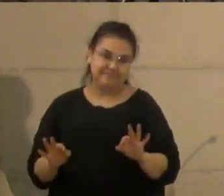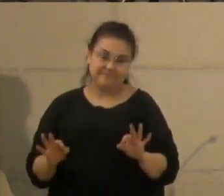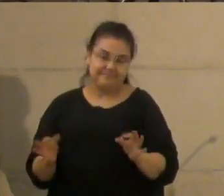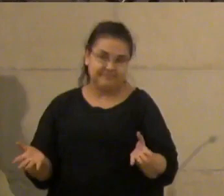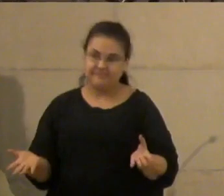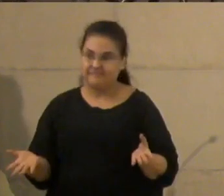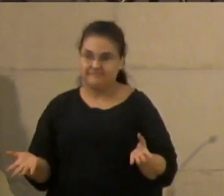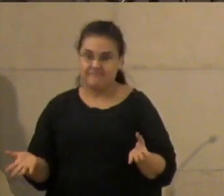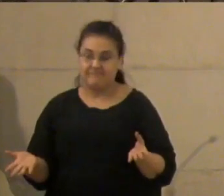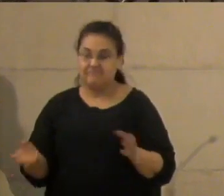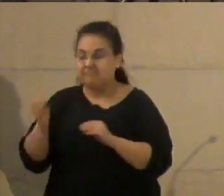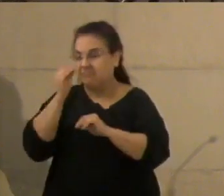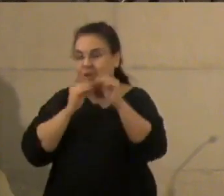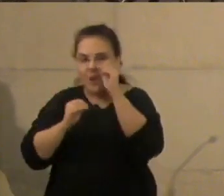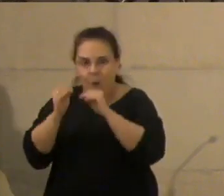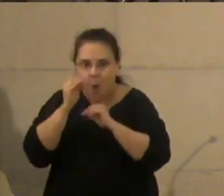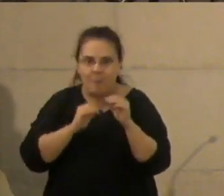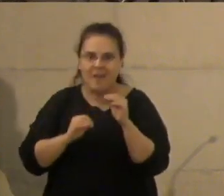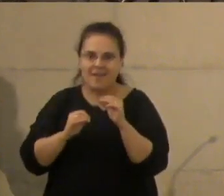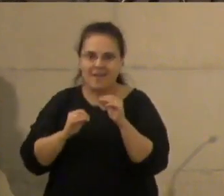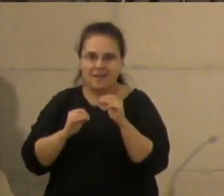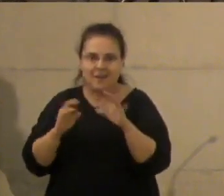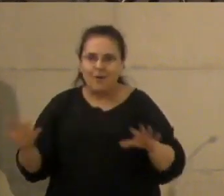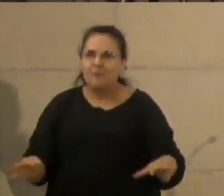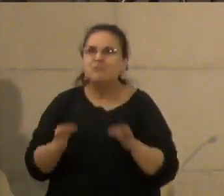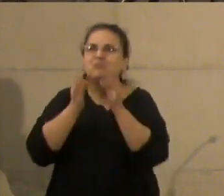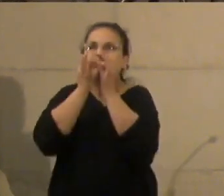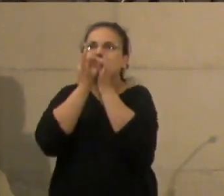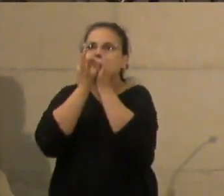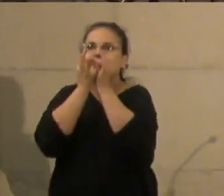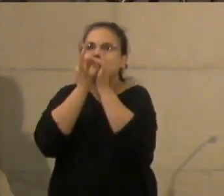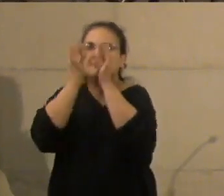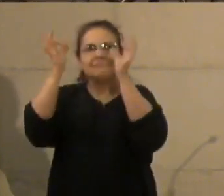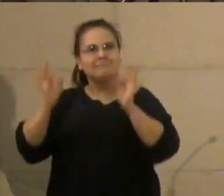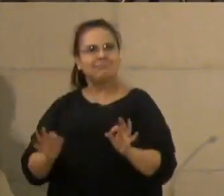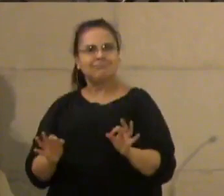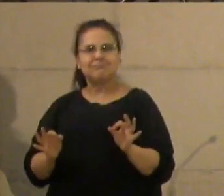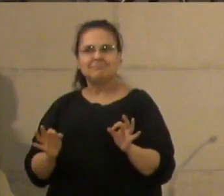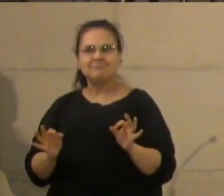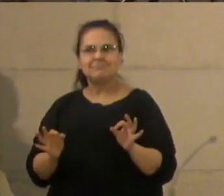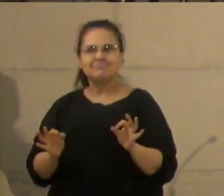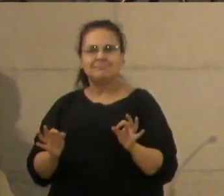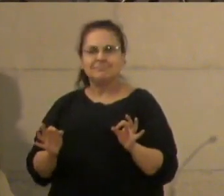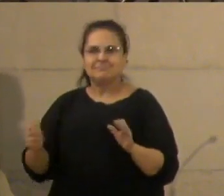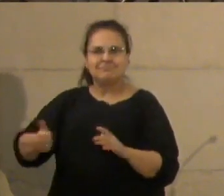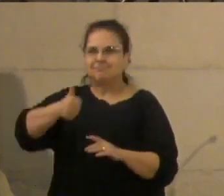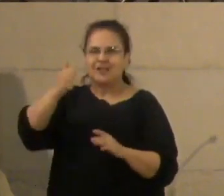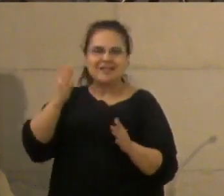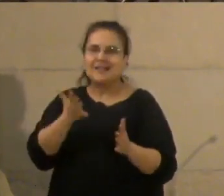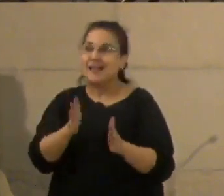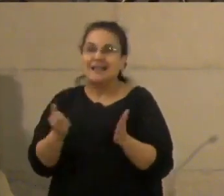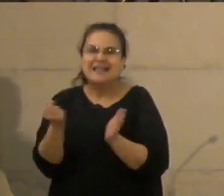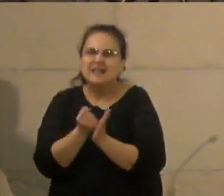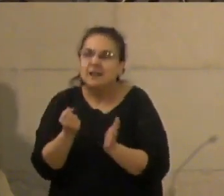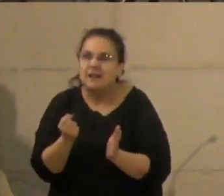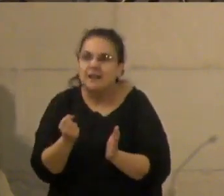impulsa. Comer y ser Eucaristía. Ser eucarísticos, que es mucho más. La invitación